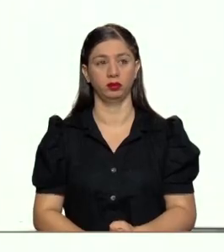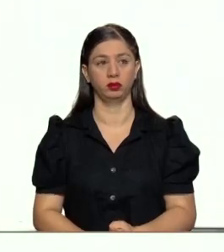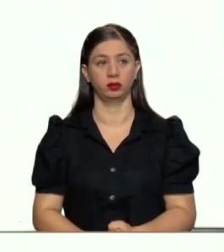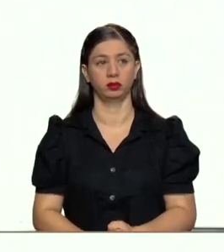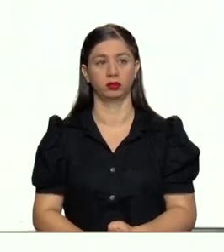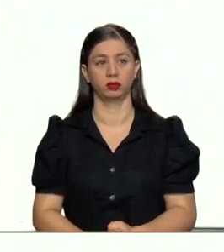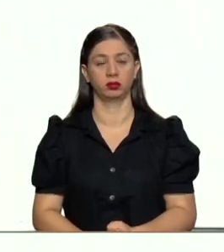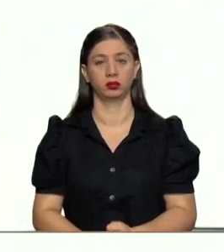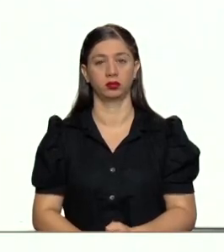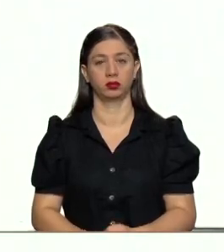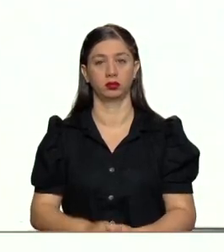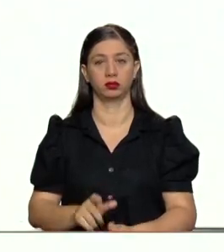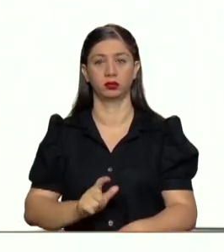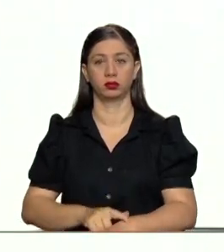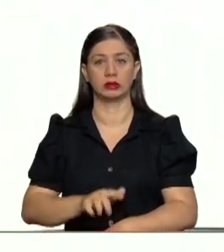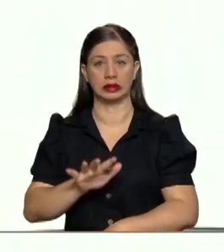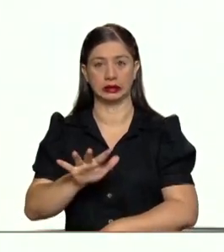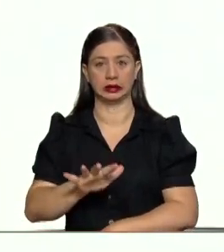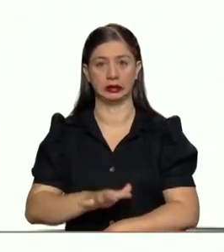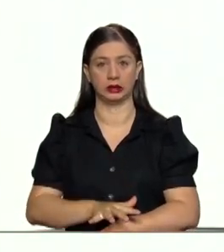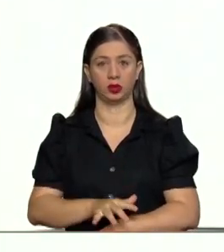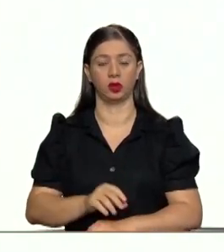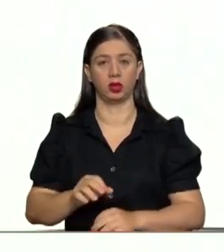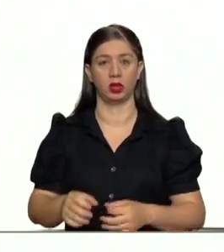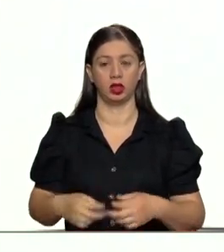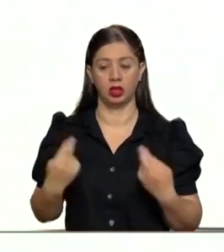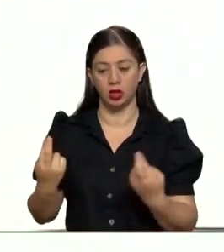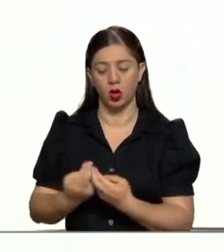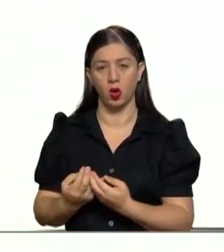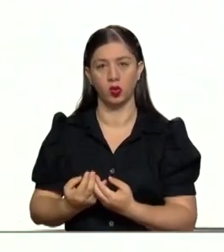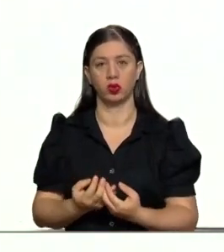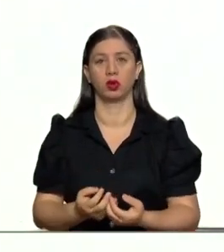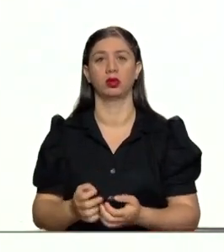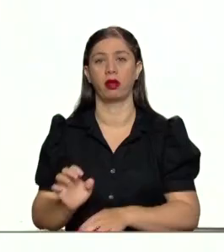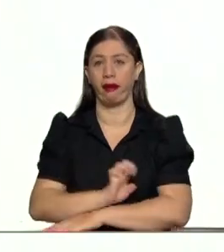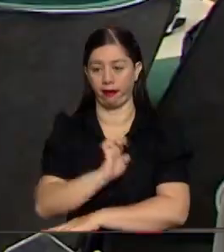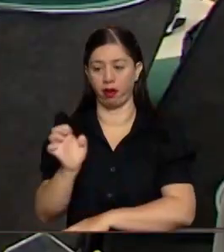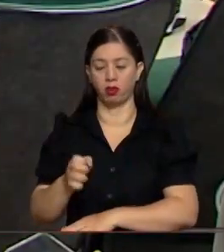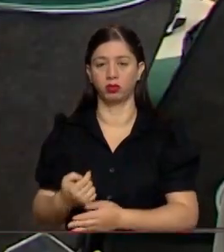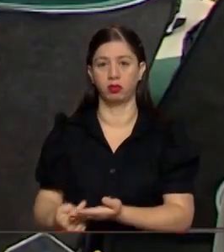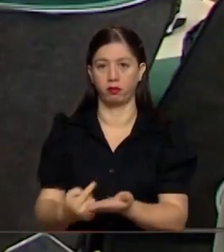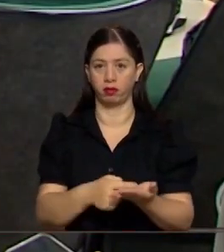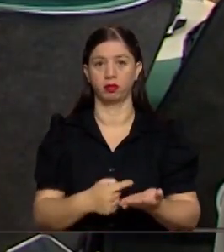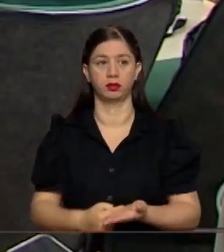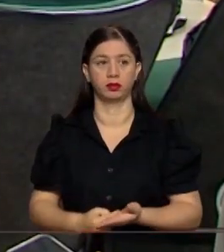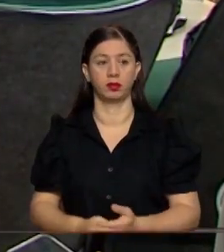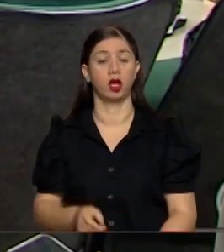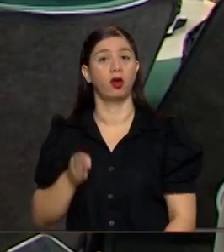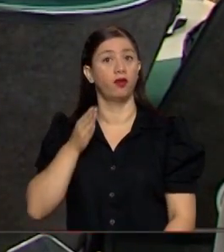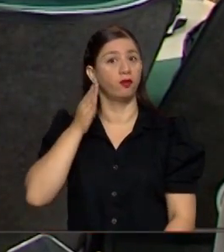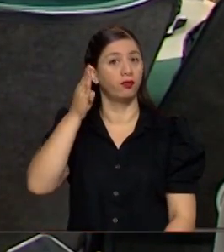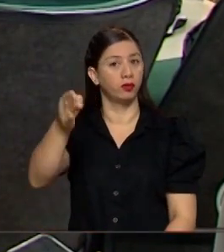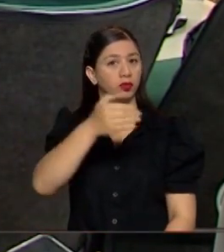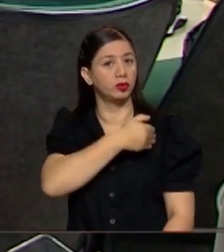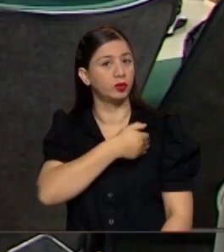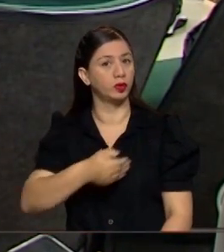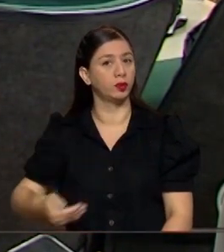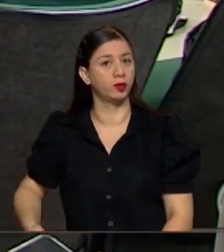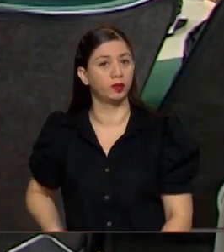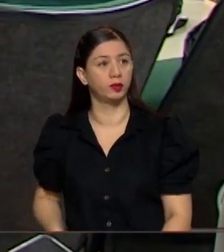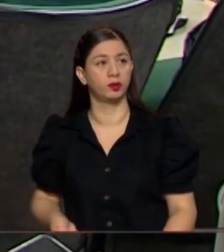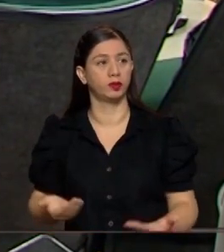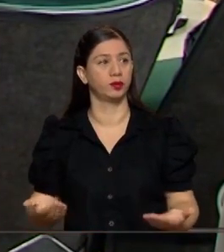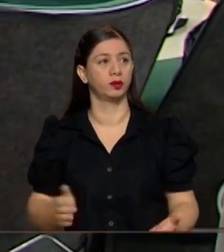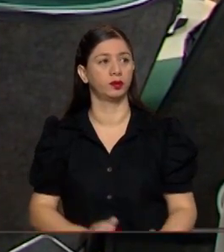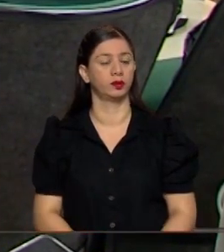A las 5 y me voy a demorar, tenemos comité ejecutivo y lo voy a poner. ¿Y su futuro como presidente? Después